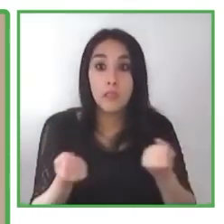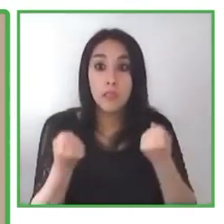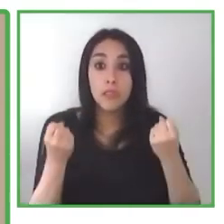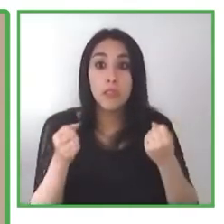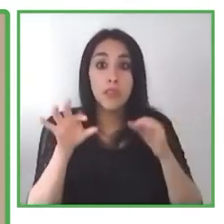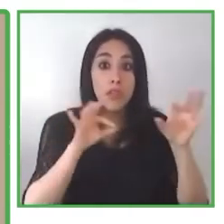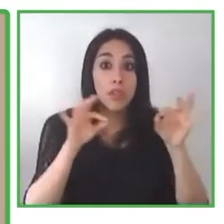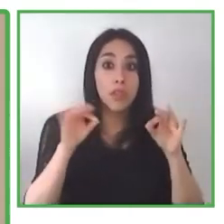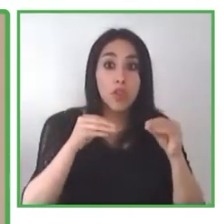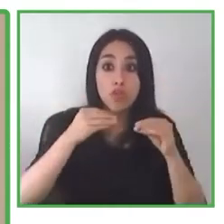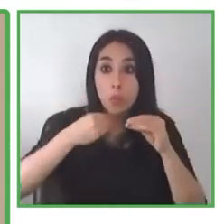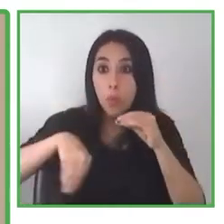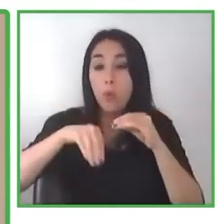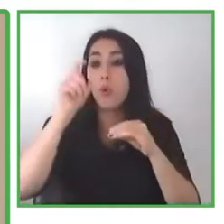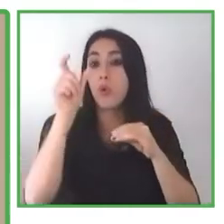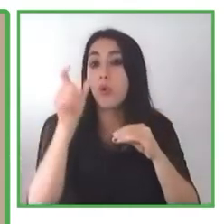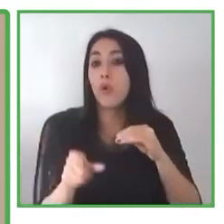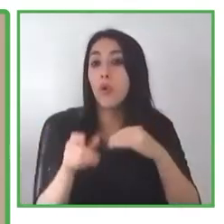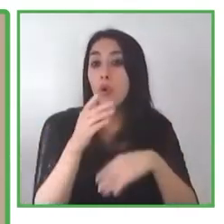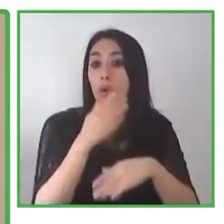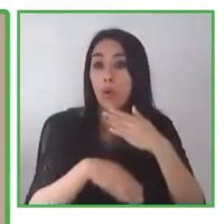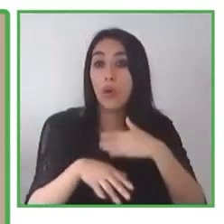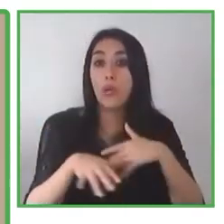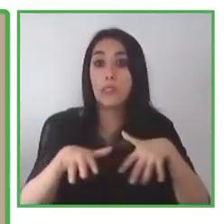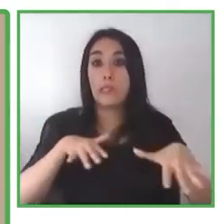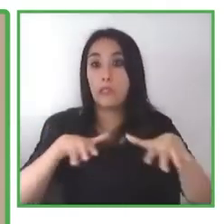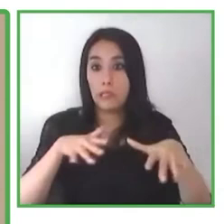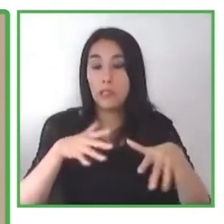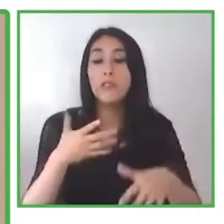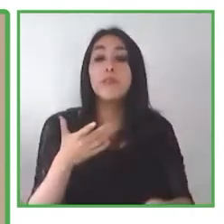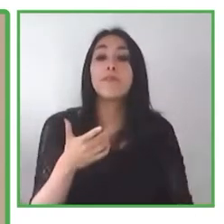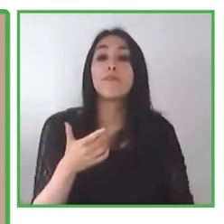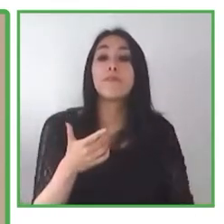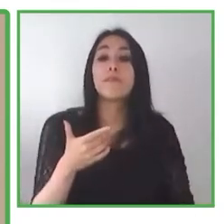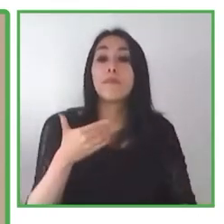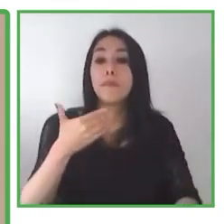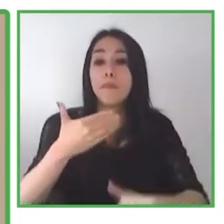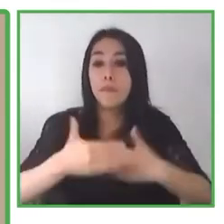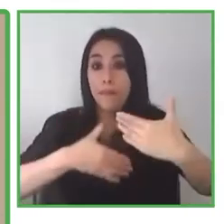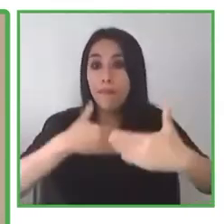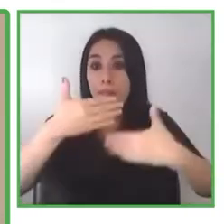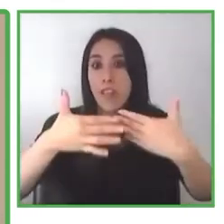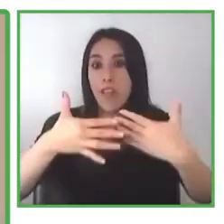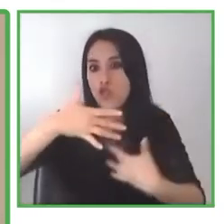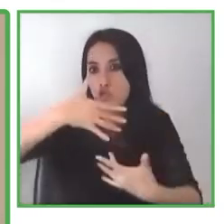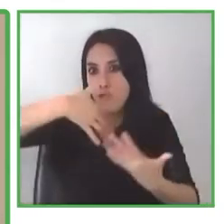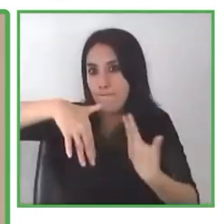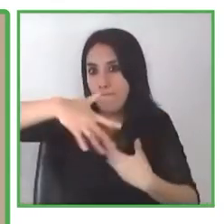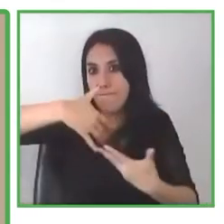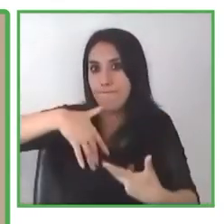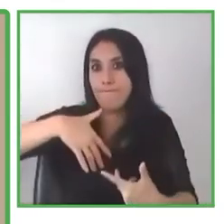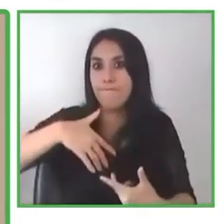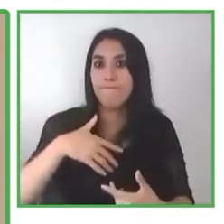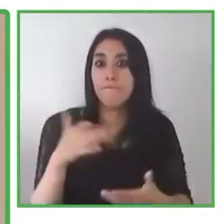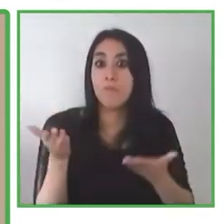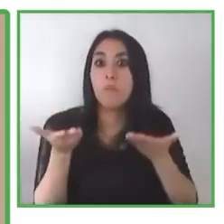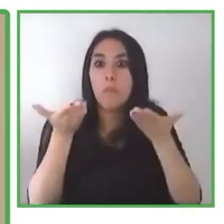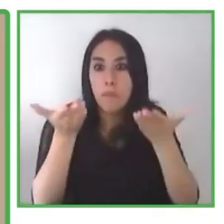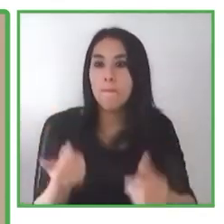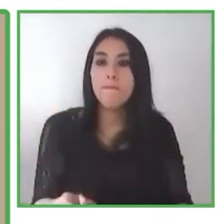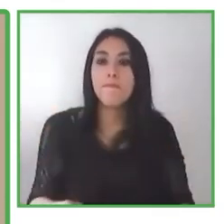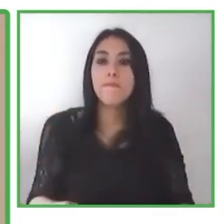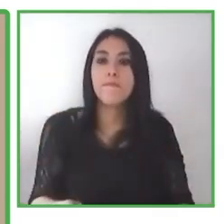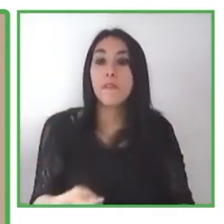la protección social debe ser diseñada para entregar una seguridad de ingreso y